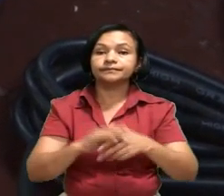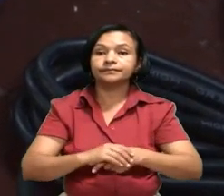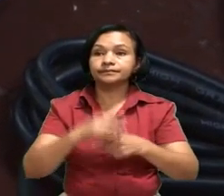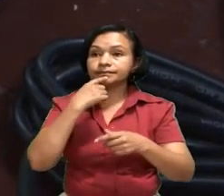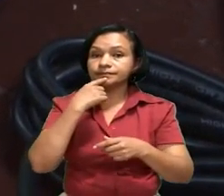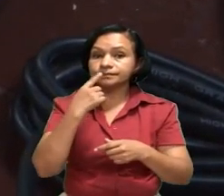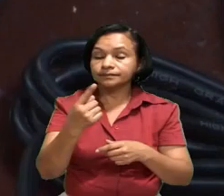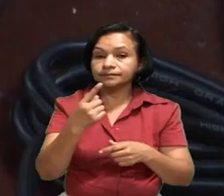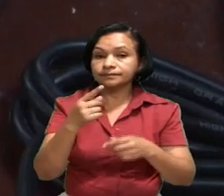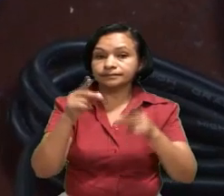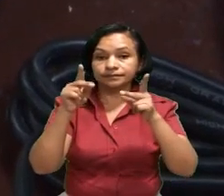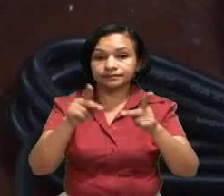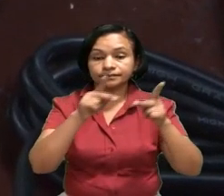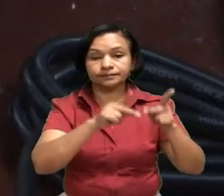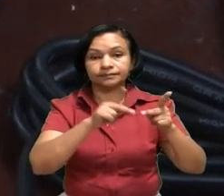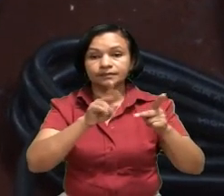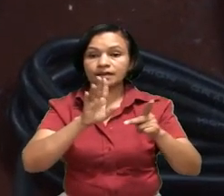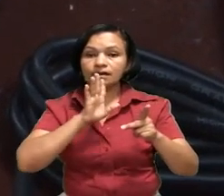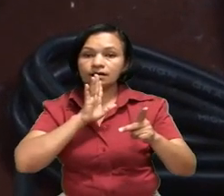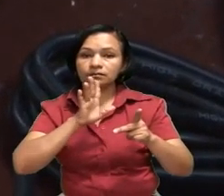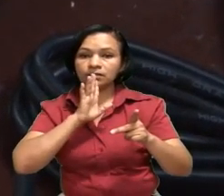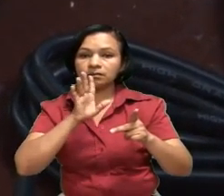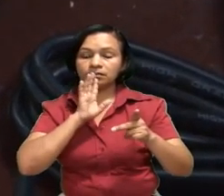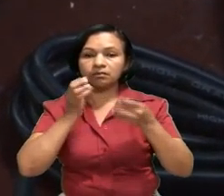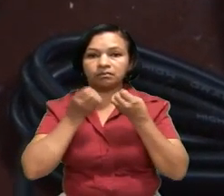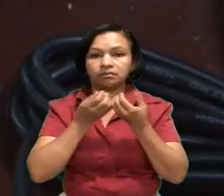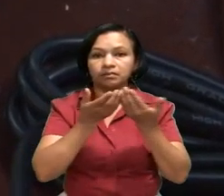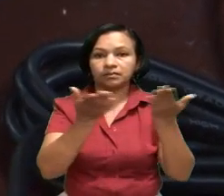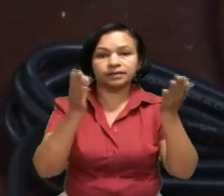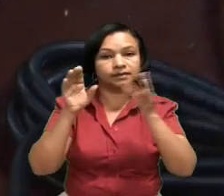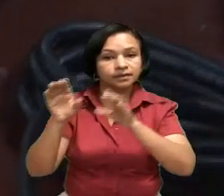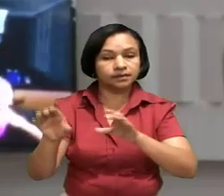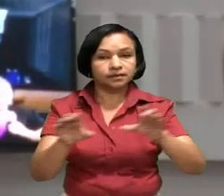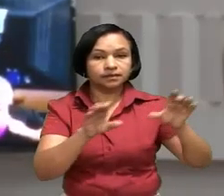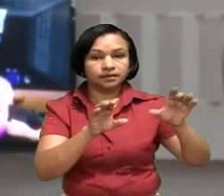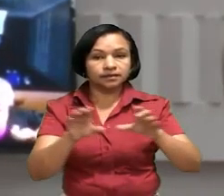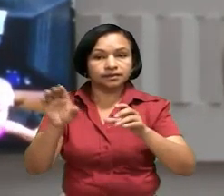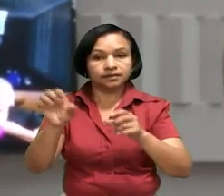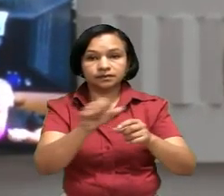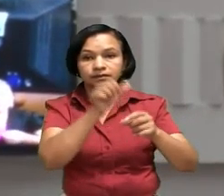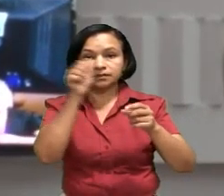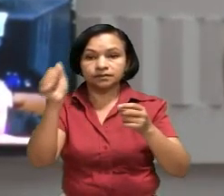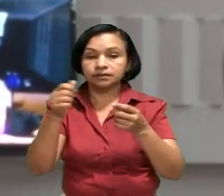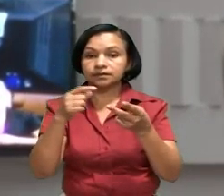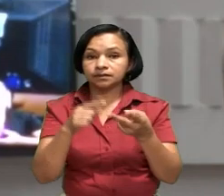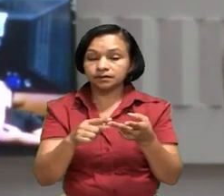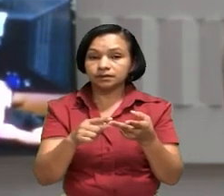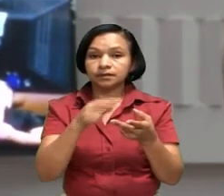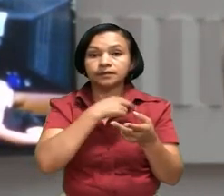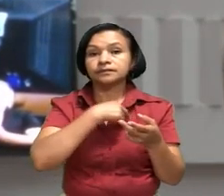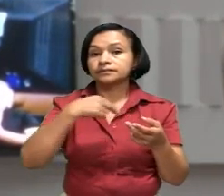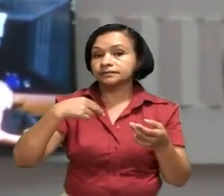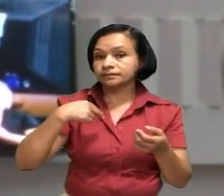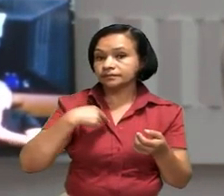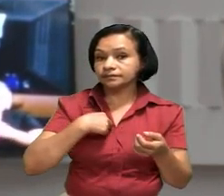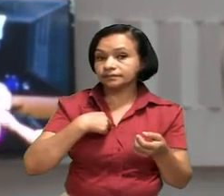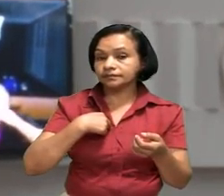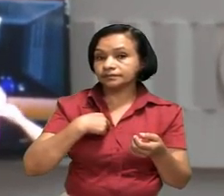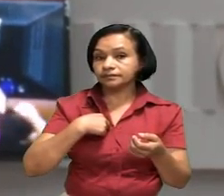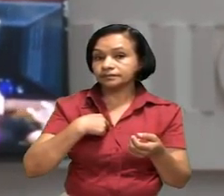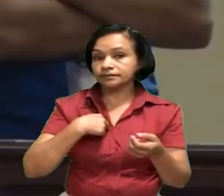ser un propagandista de un evento y otra cosa es convertirte en una